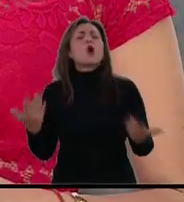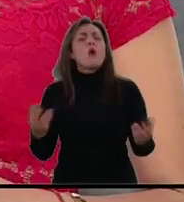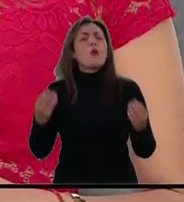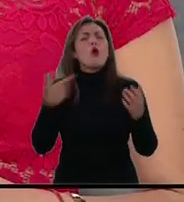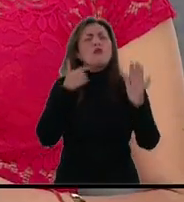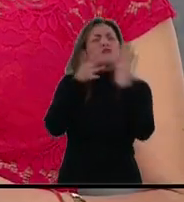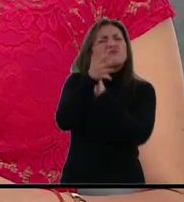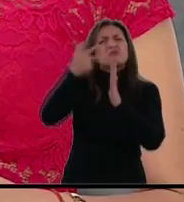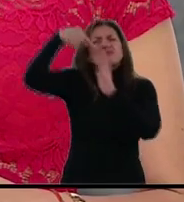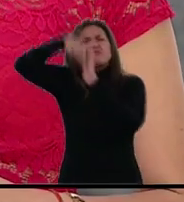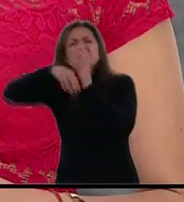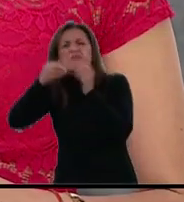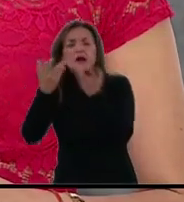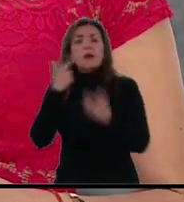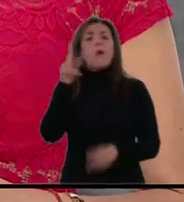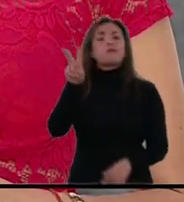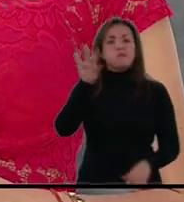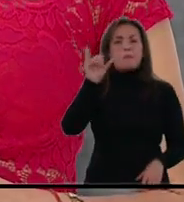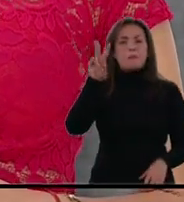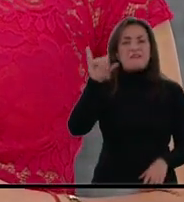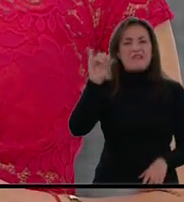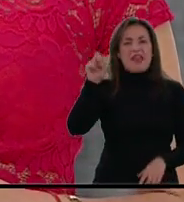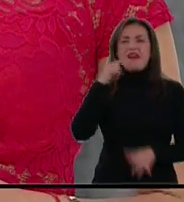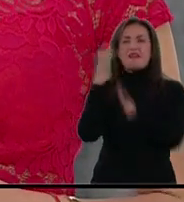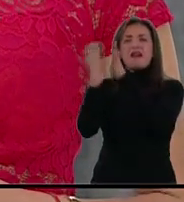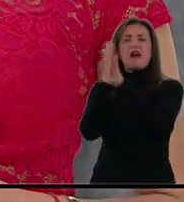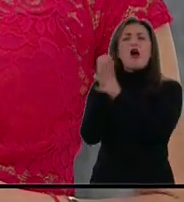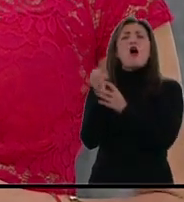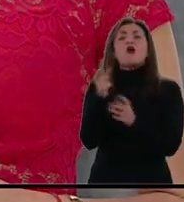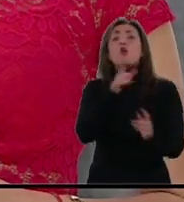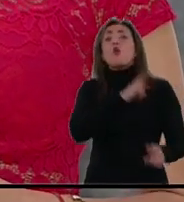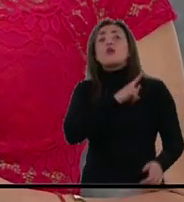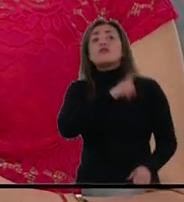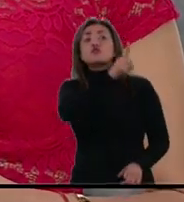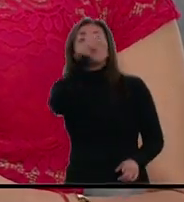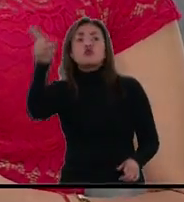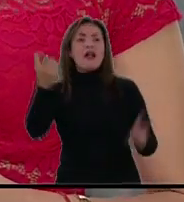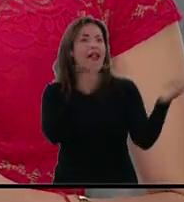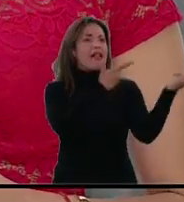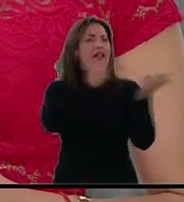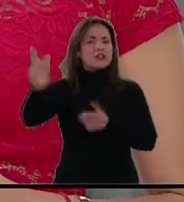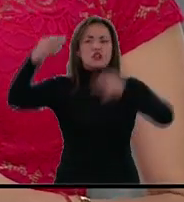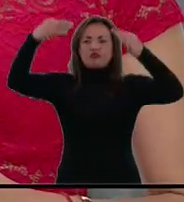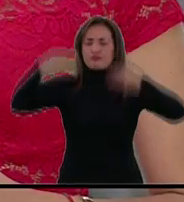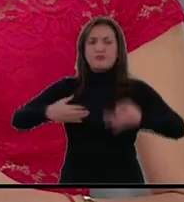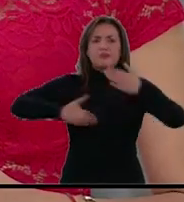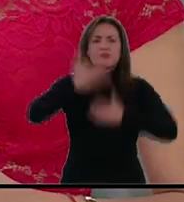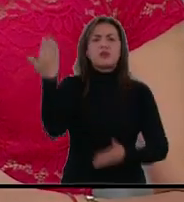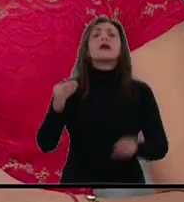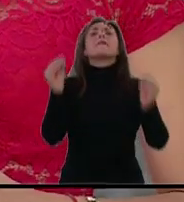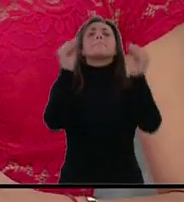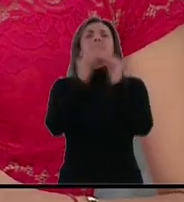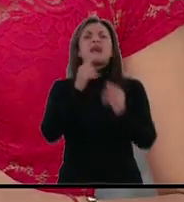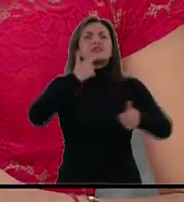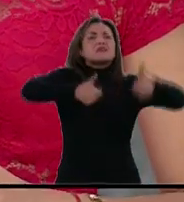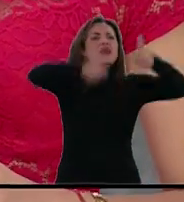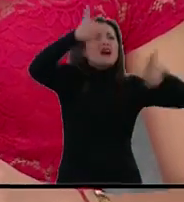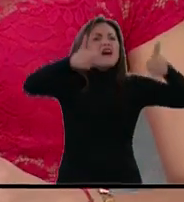vamos a ir con Viviana Villate para que nos cuente cuántas universidades están listas para operar, Viviana, y además de eso, ¿qué están diciendo los